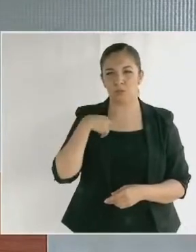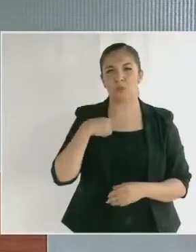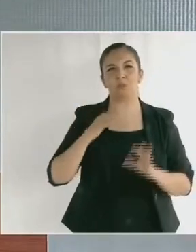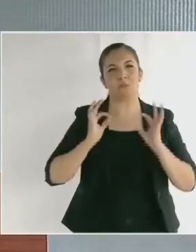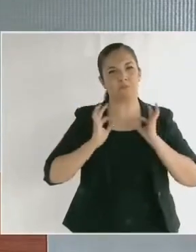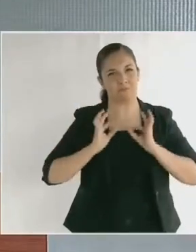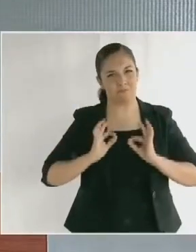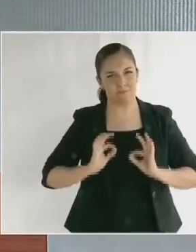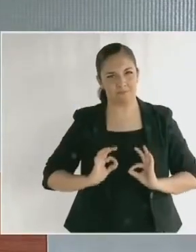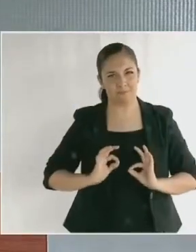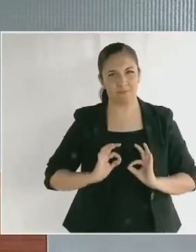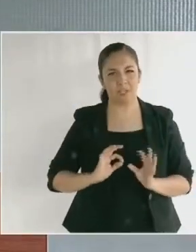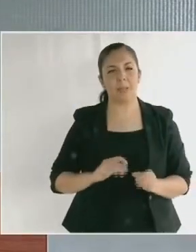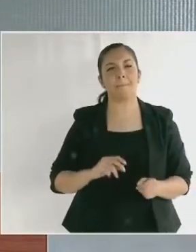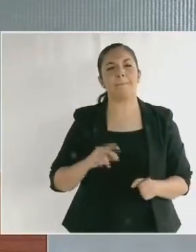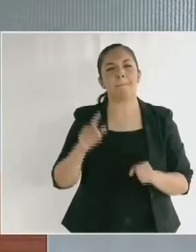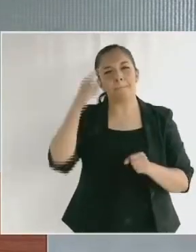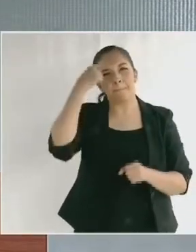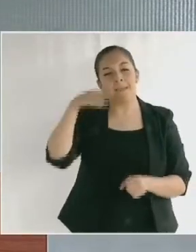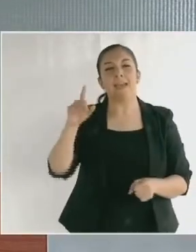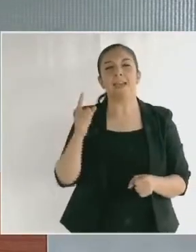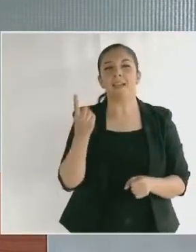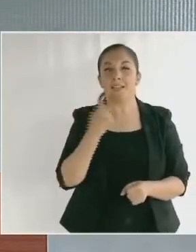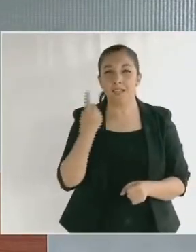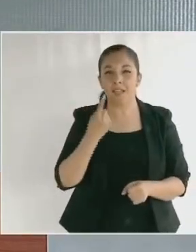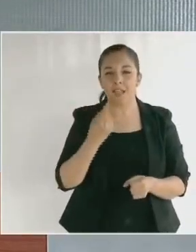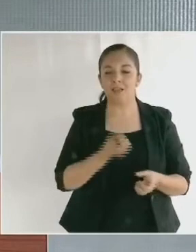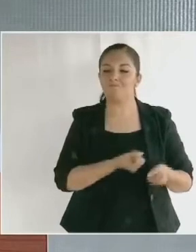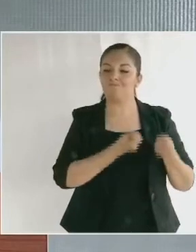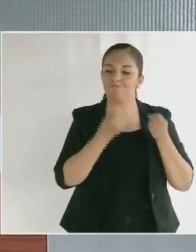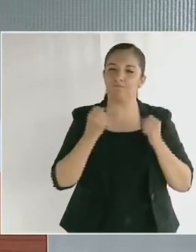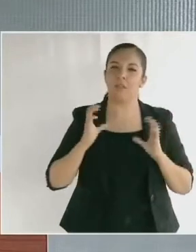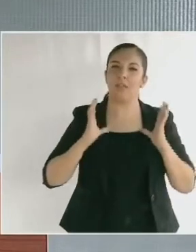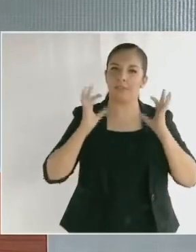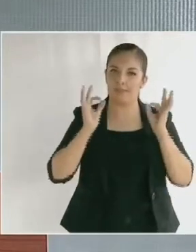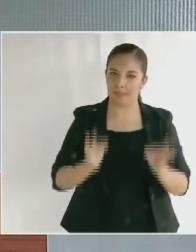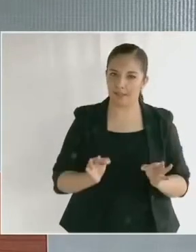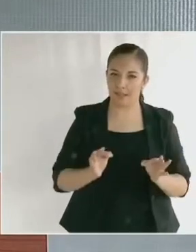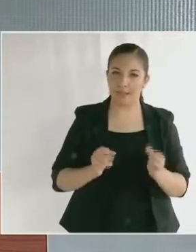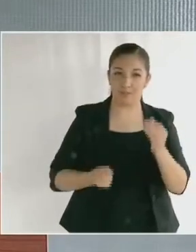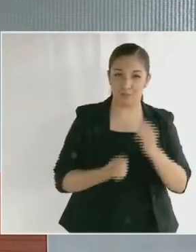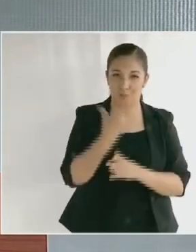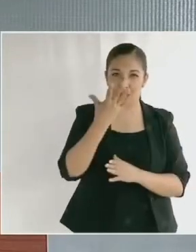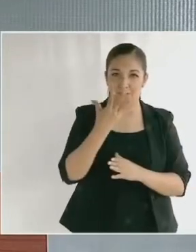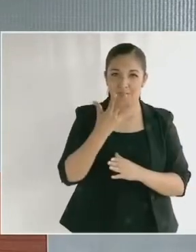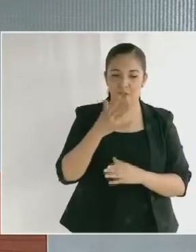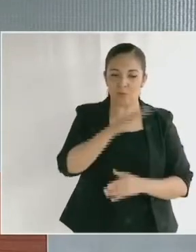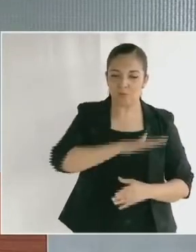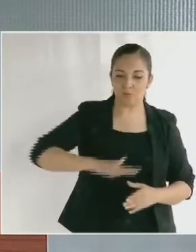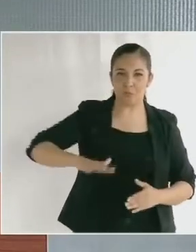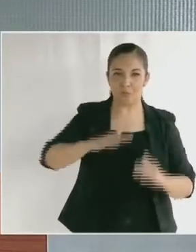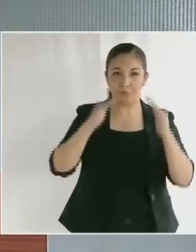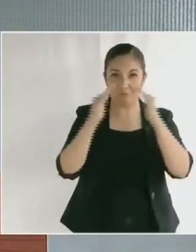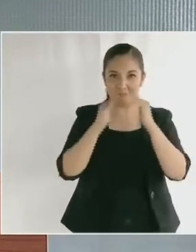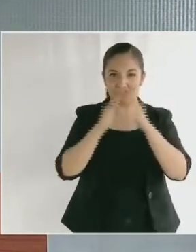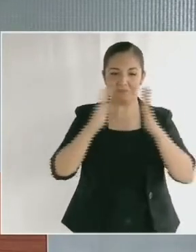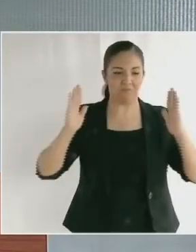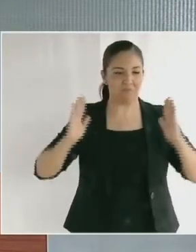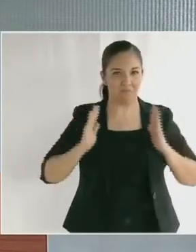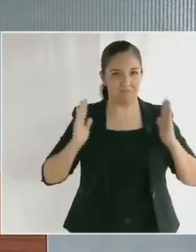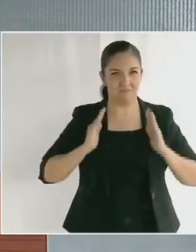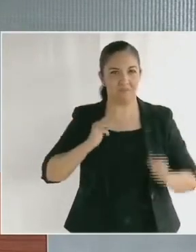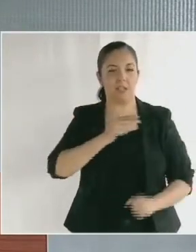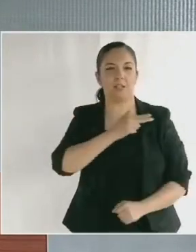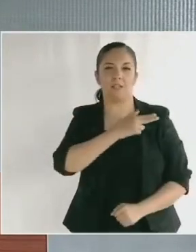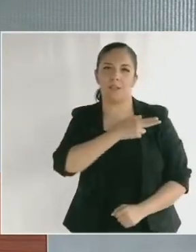como propósito entregar nuevas instalaciones de la Guardia Nacional,